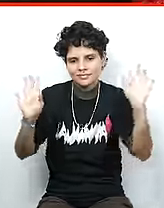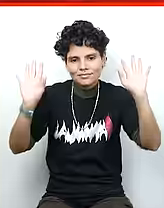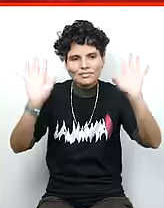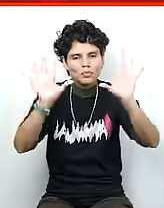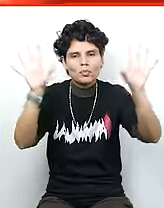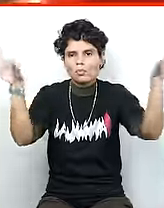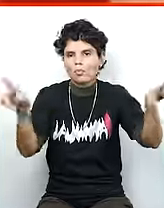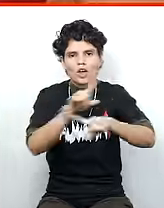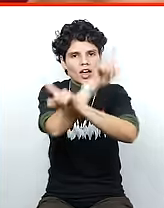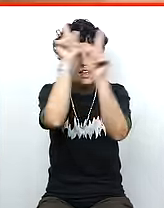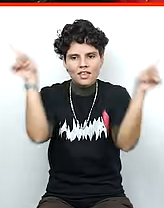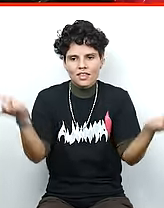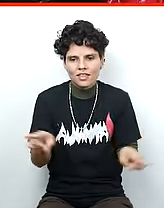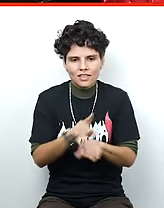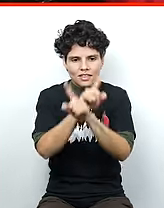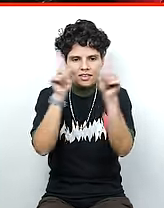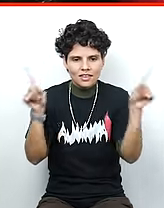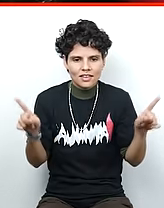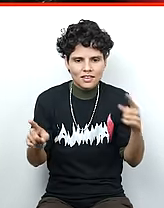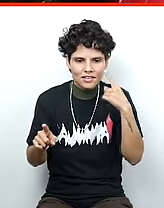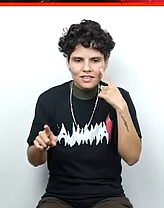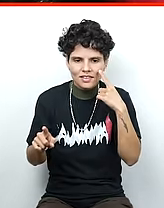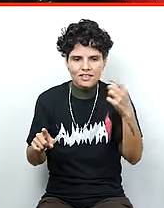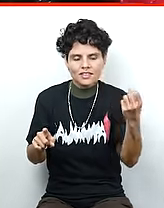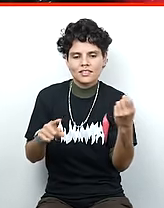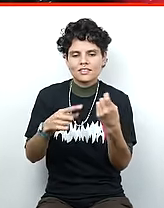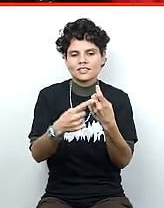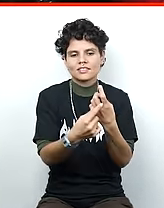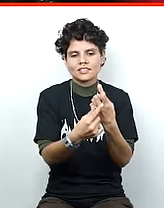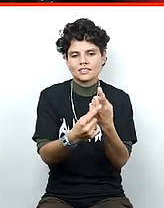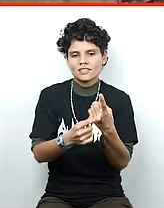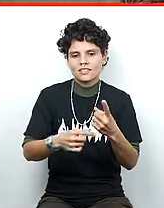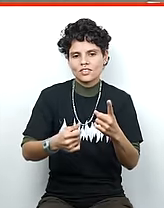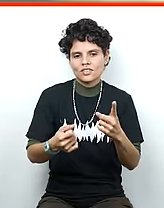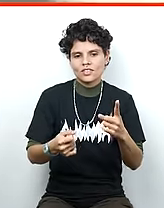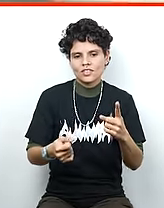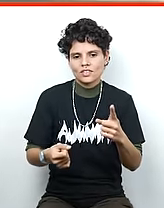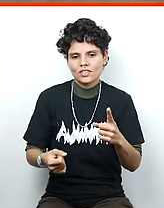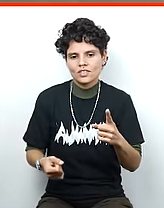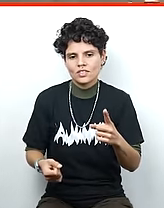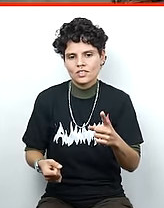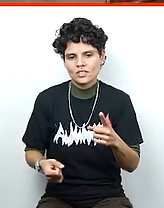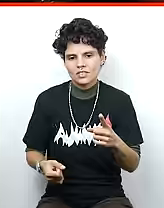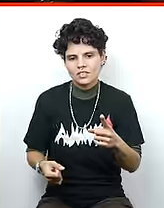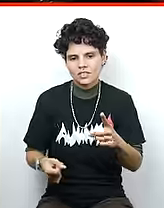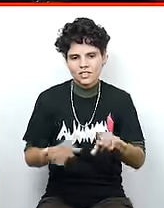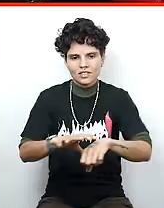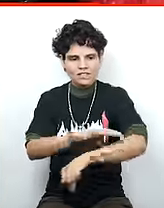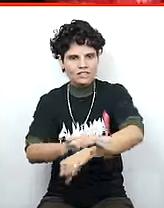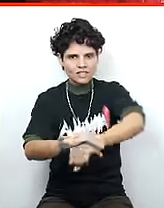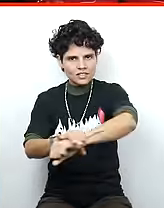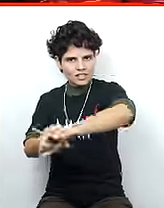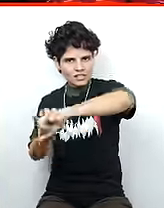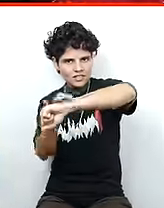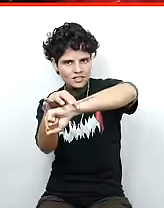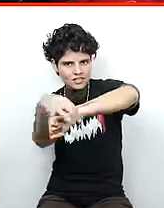La tenía escondida. De puro jugar en línea. Así. Yo estaba así y dije, juega en